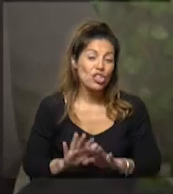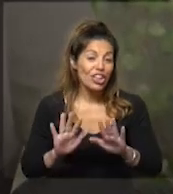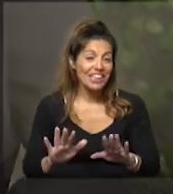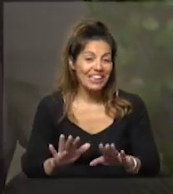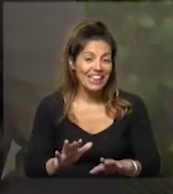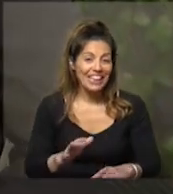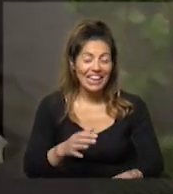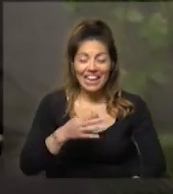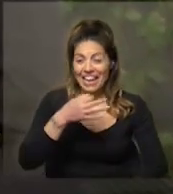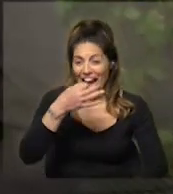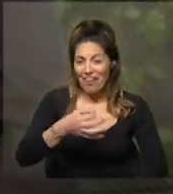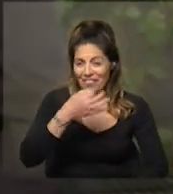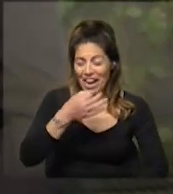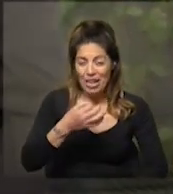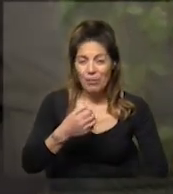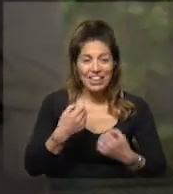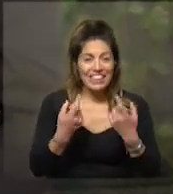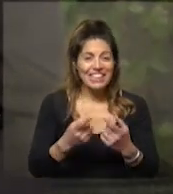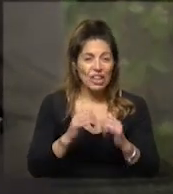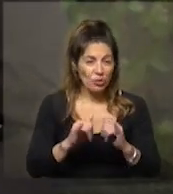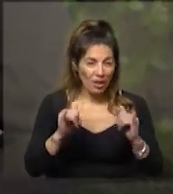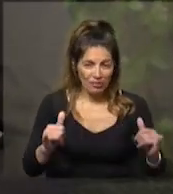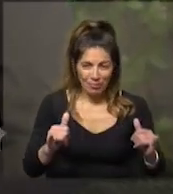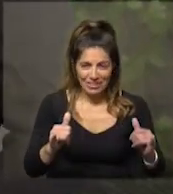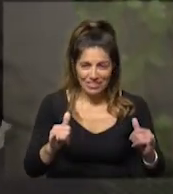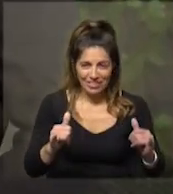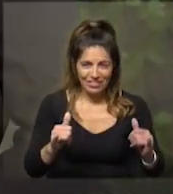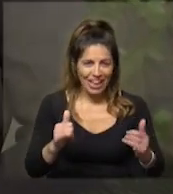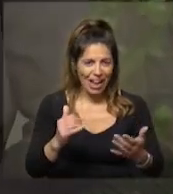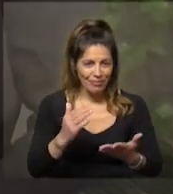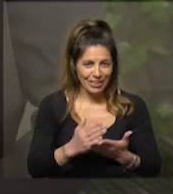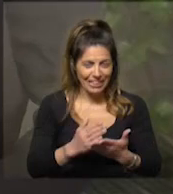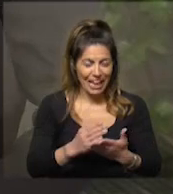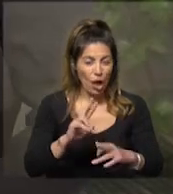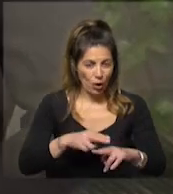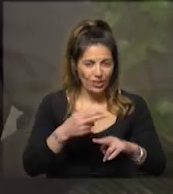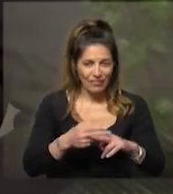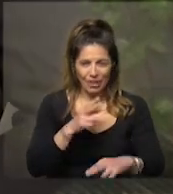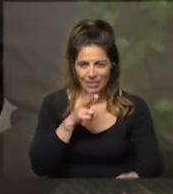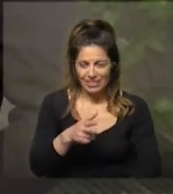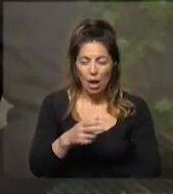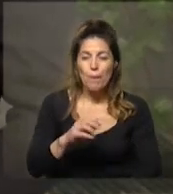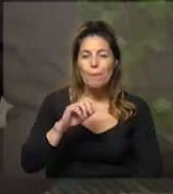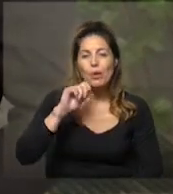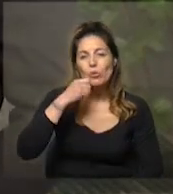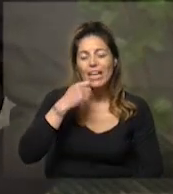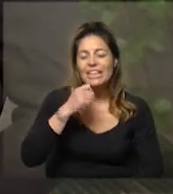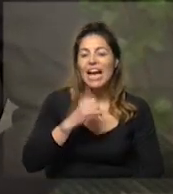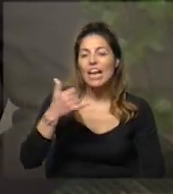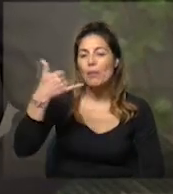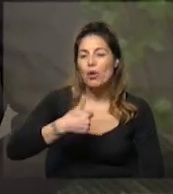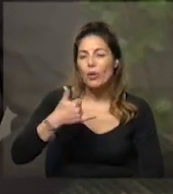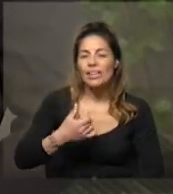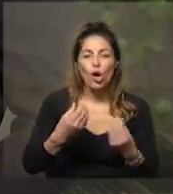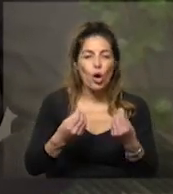toda la info de una muy correctamente. Está perfecto, después hacia el final de la nota lo vamos a recordar. Pero me gustaría que me cuentes cómo se armó el equipo, o sea, cómo